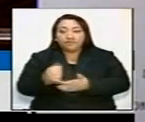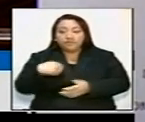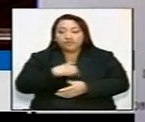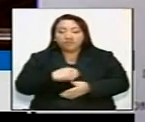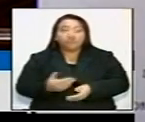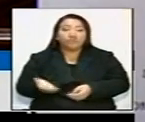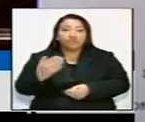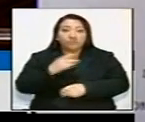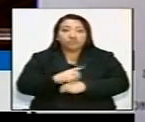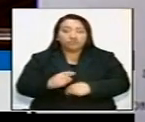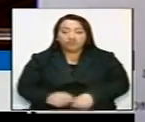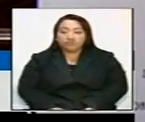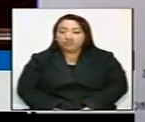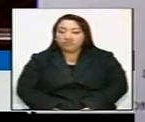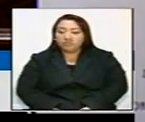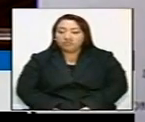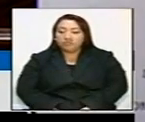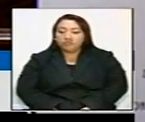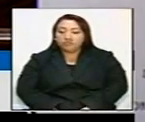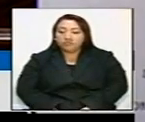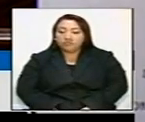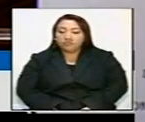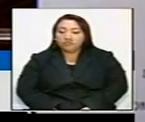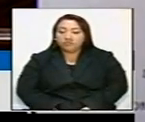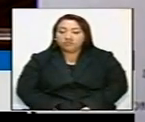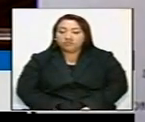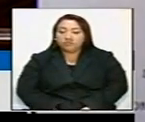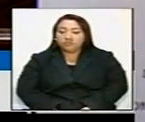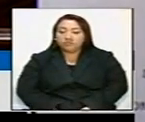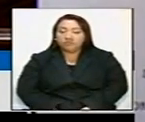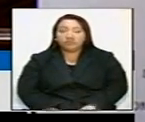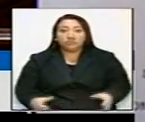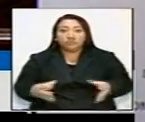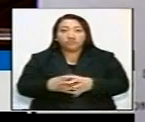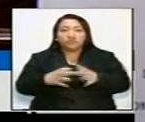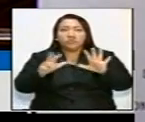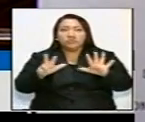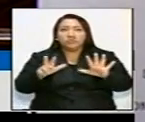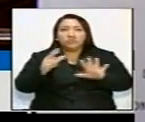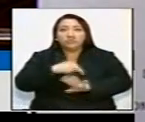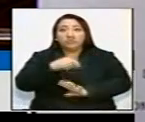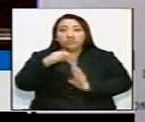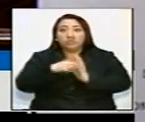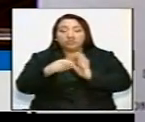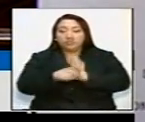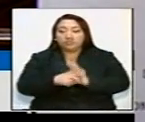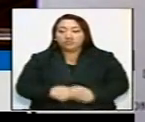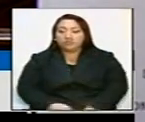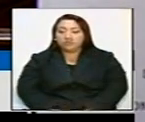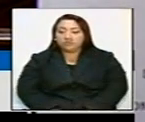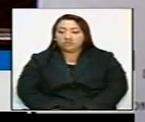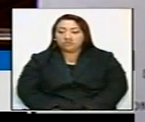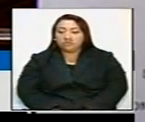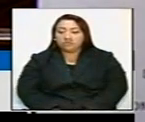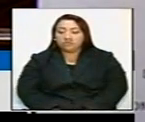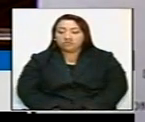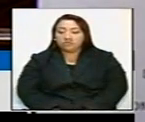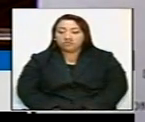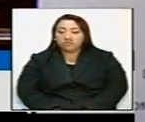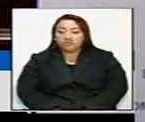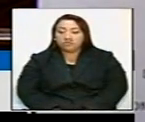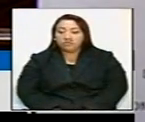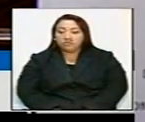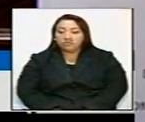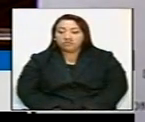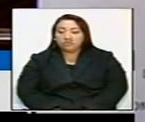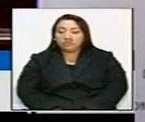a desarrollar, y estamos en camino a eso, un conjunto de 8 proyectos de ley alineados a estas medidas,